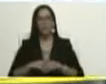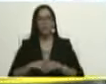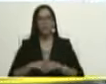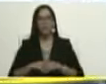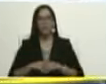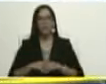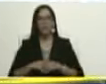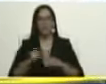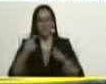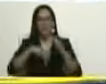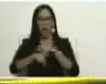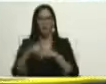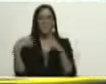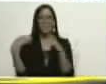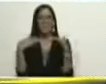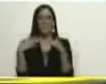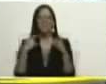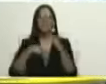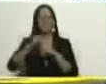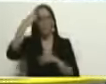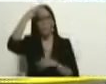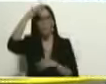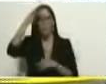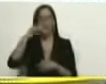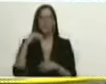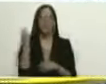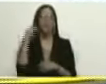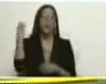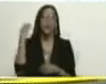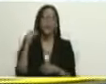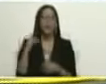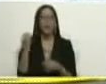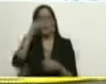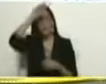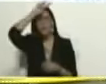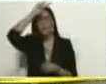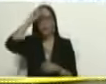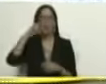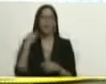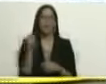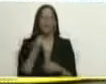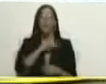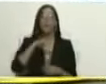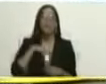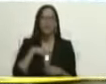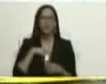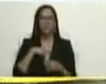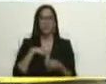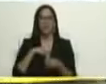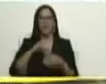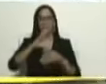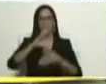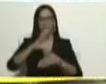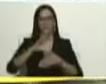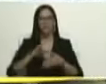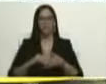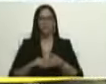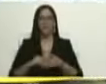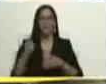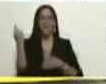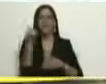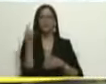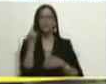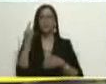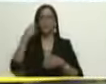él fue a esas batallas, iba como mexicano, como colombiano, como peruano, como nuestro americano. Era un solo